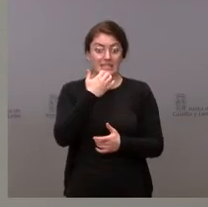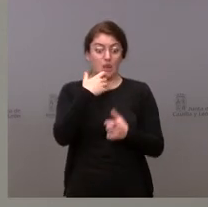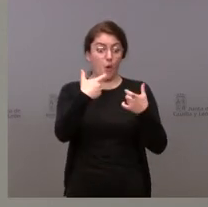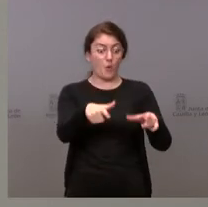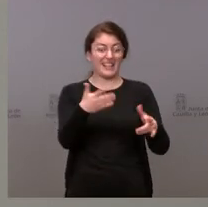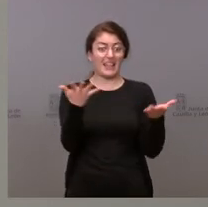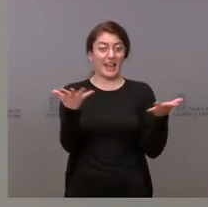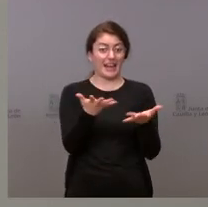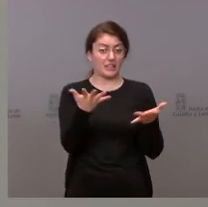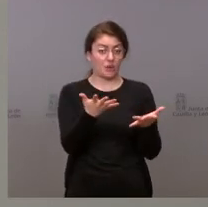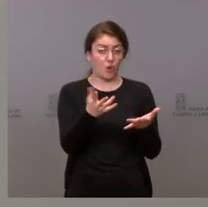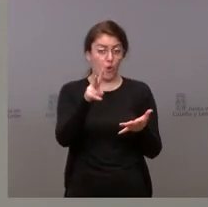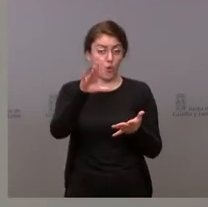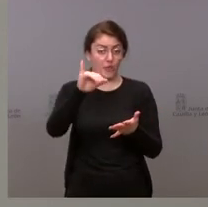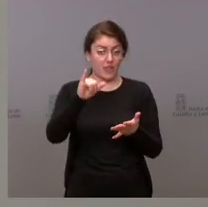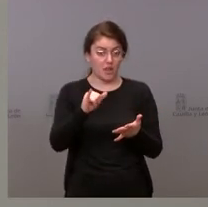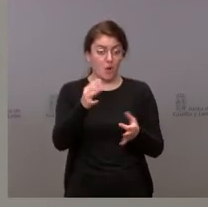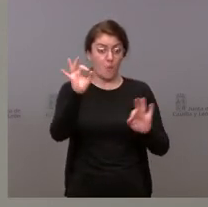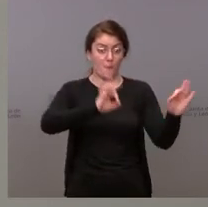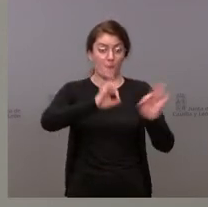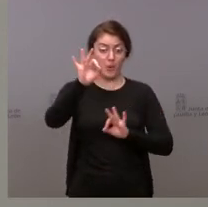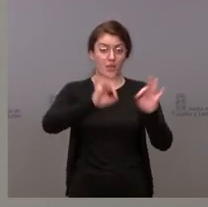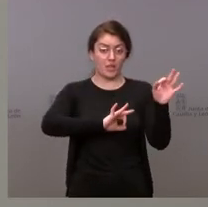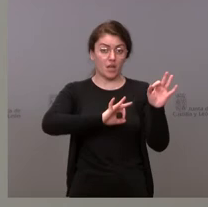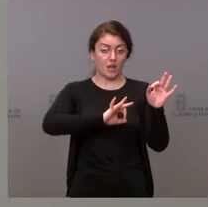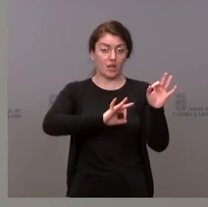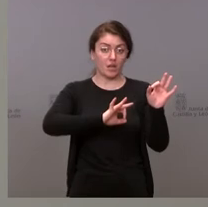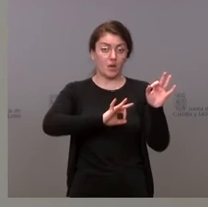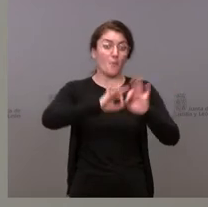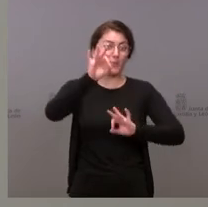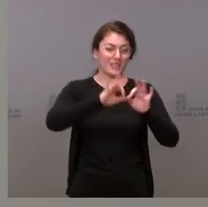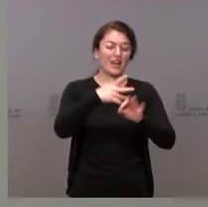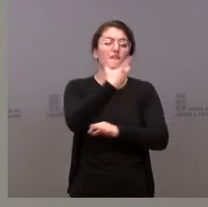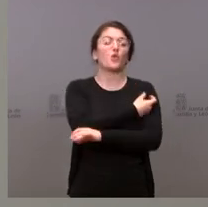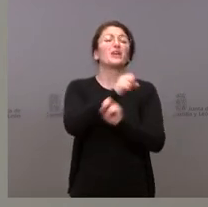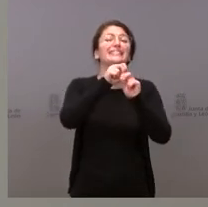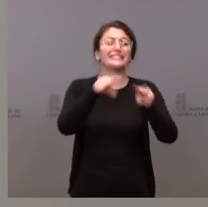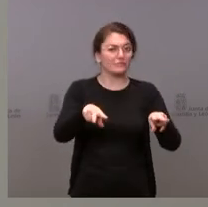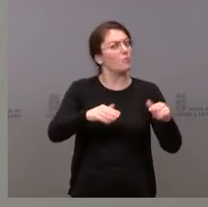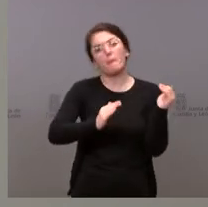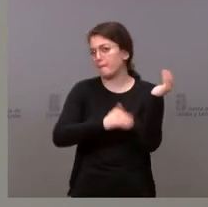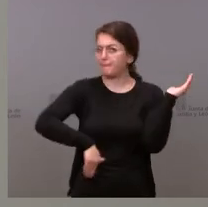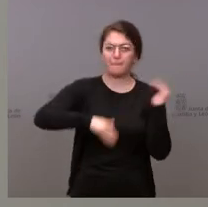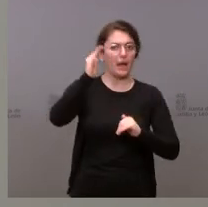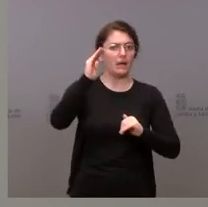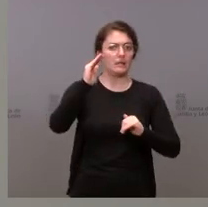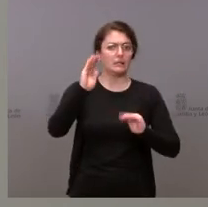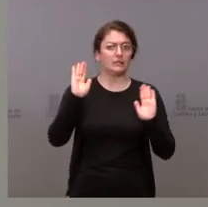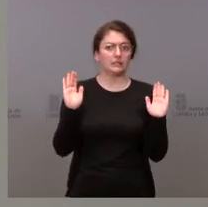porcentaje de personas ingresadas con alto perdón sin vacunación es muy alto y entonces evidentemente